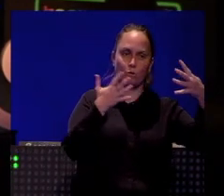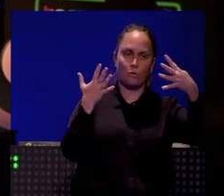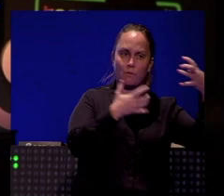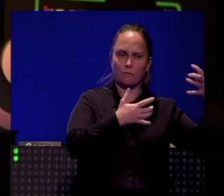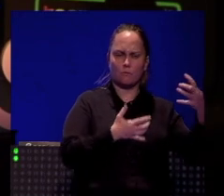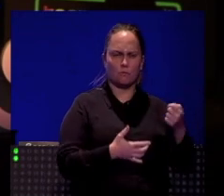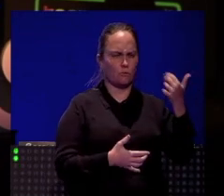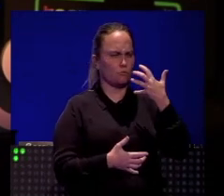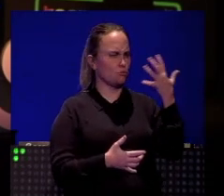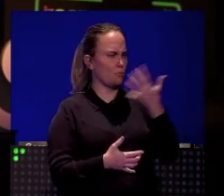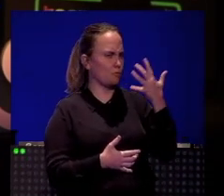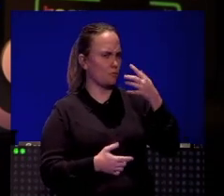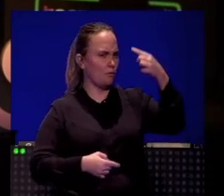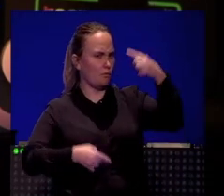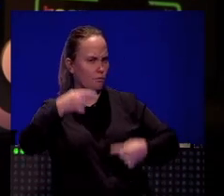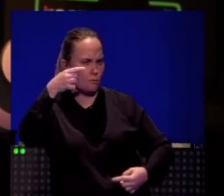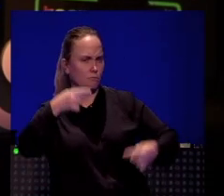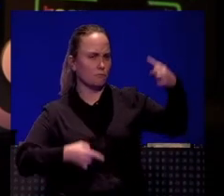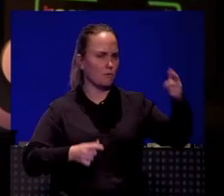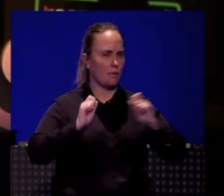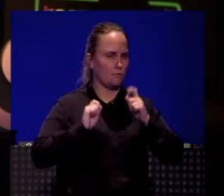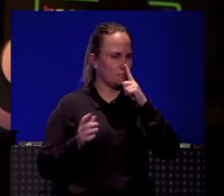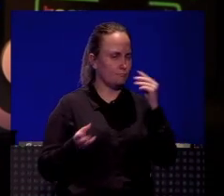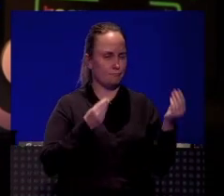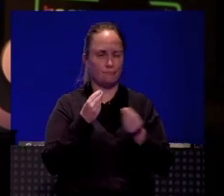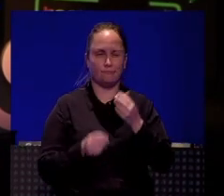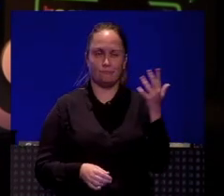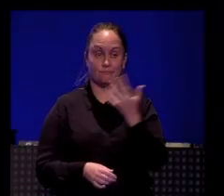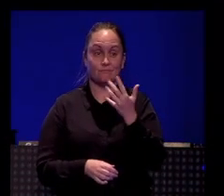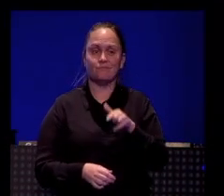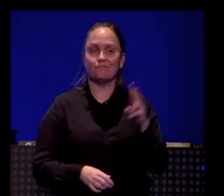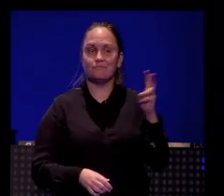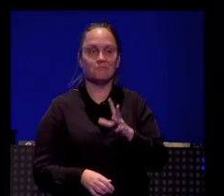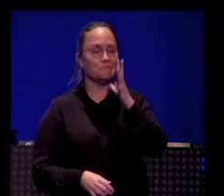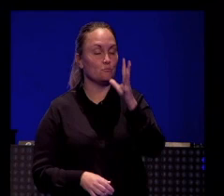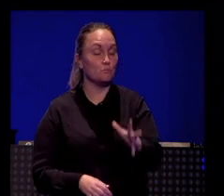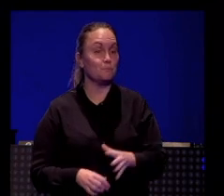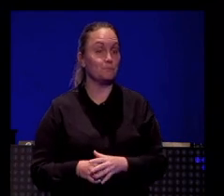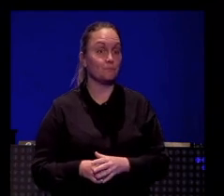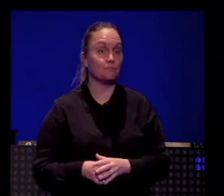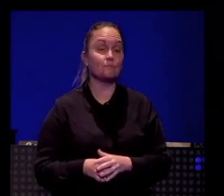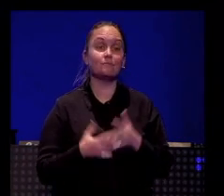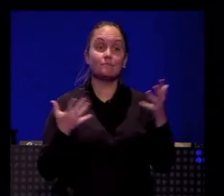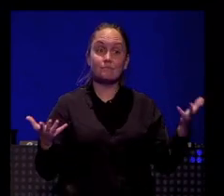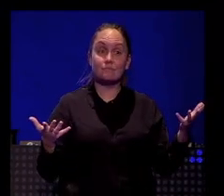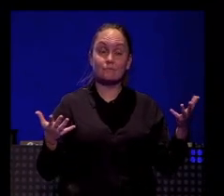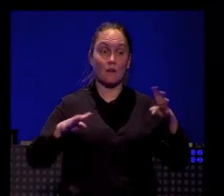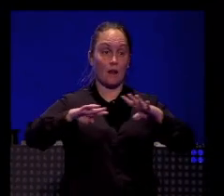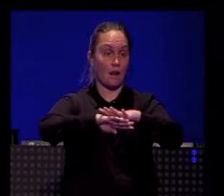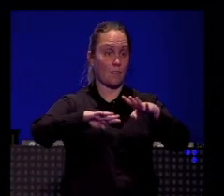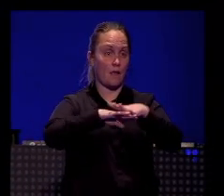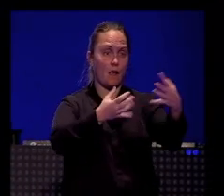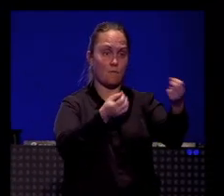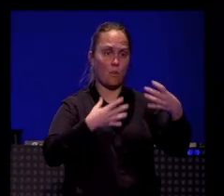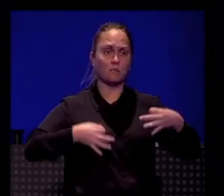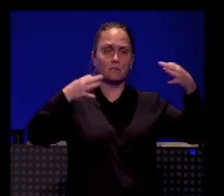sospechoso no pues a nosotros nos da un poco de inicio esto viene un poco también a raíz ya colación que la información que está en las redes no siempre es